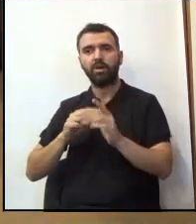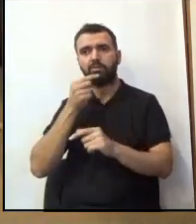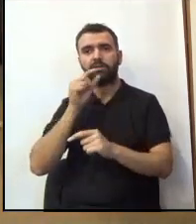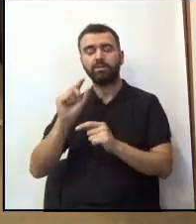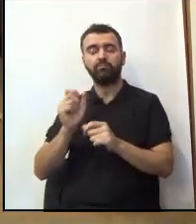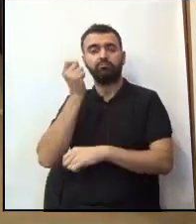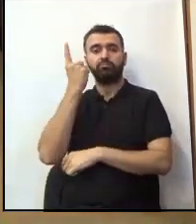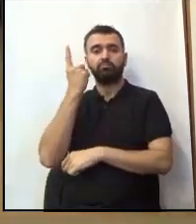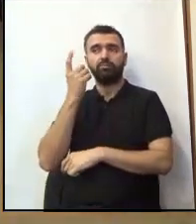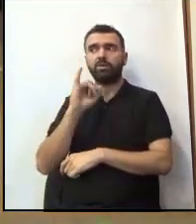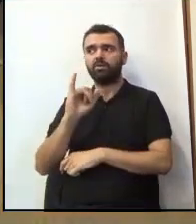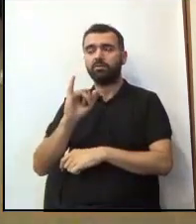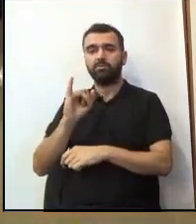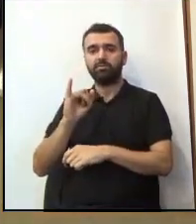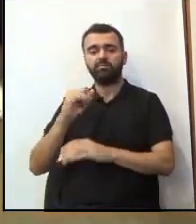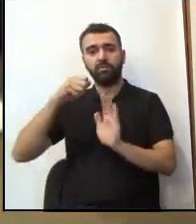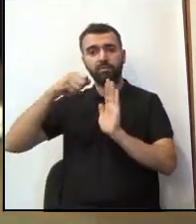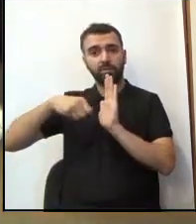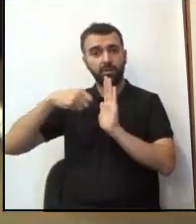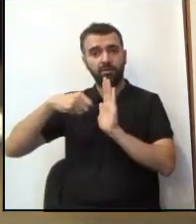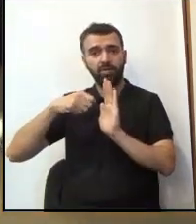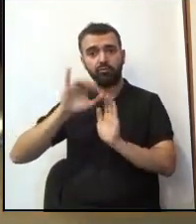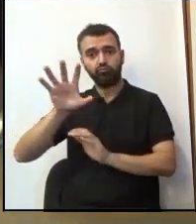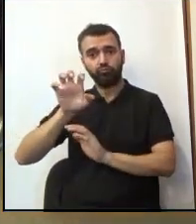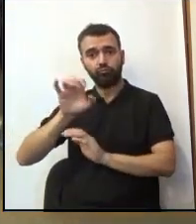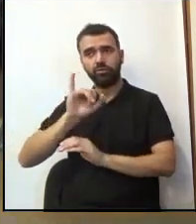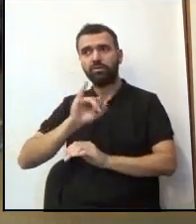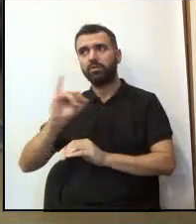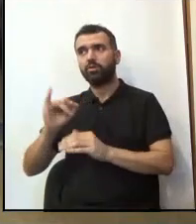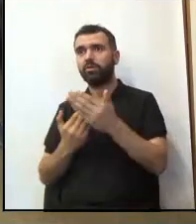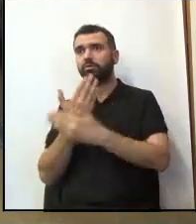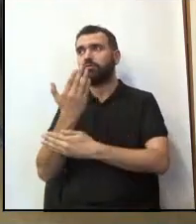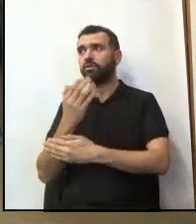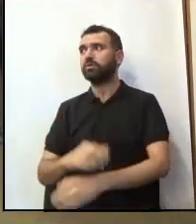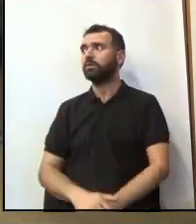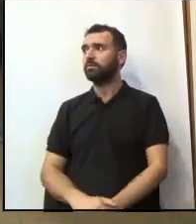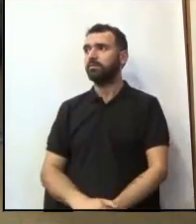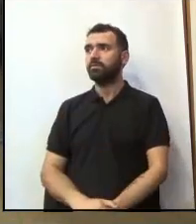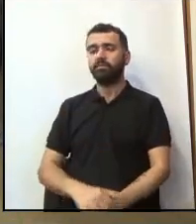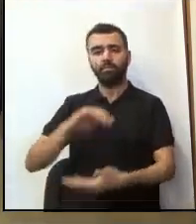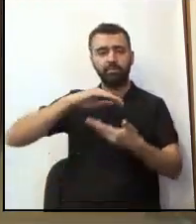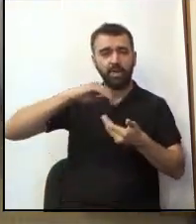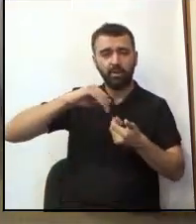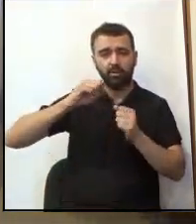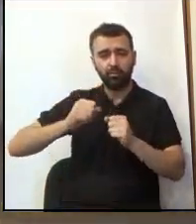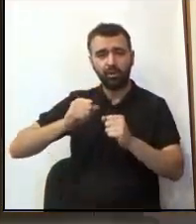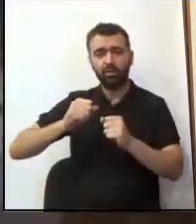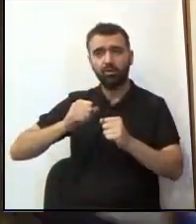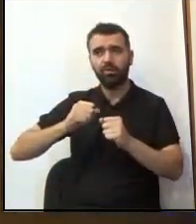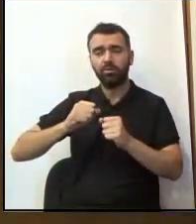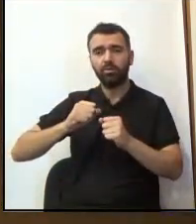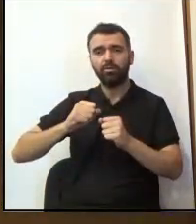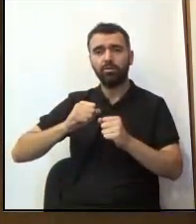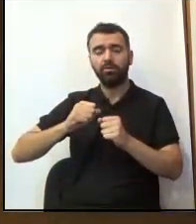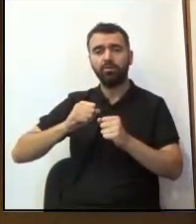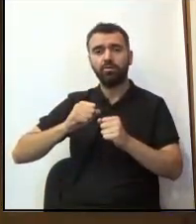Ah, pero estamos grabando. Ya, después lo vamos a subir. Okay. Perdón, ¿puedo al respecto? Sí. ¿No nos da problema eso de que no estemos